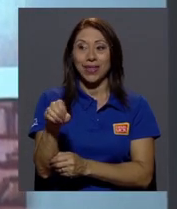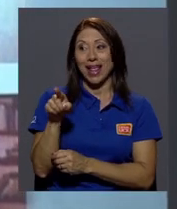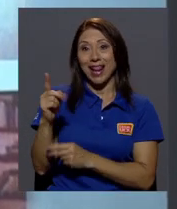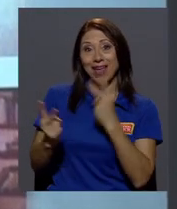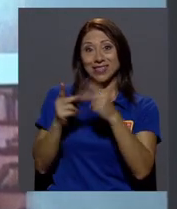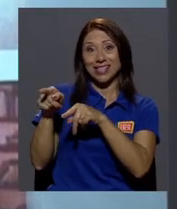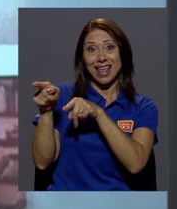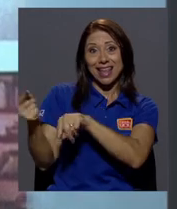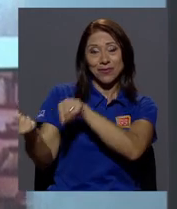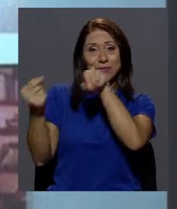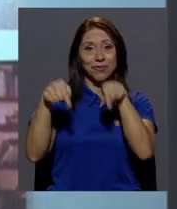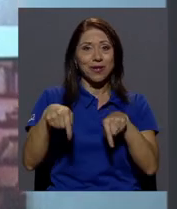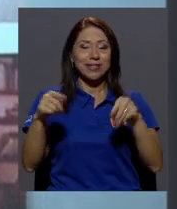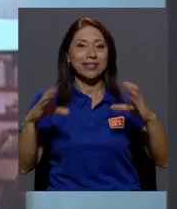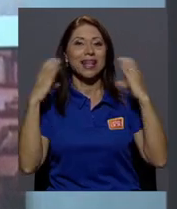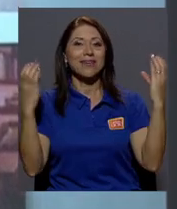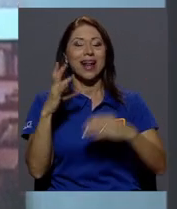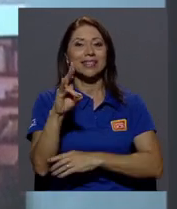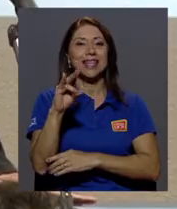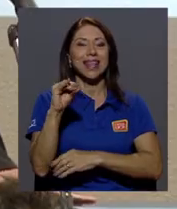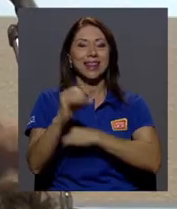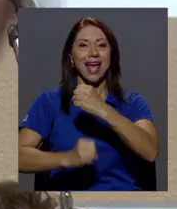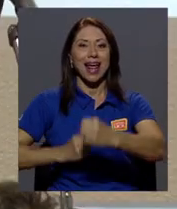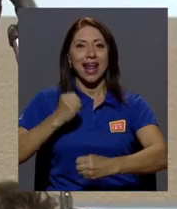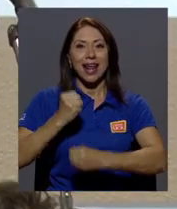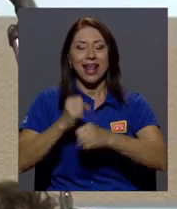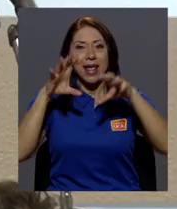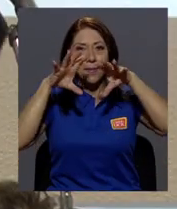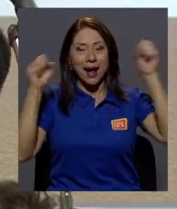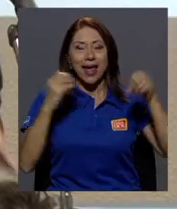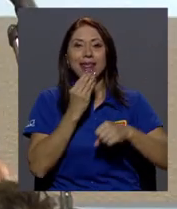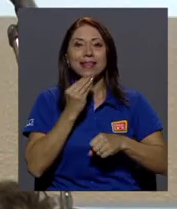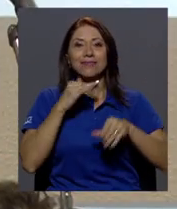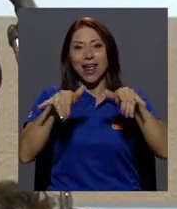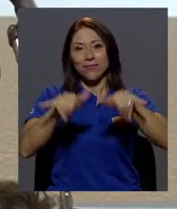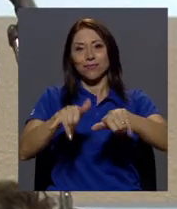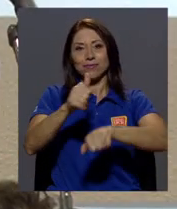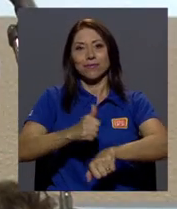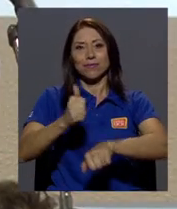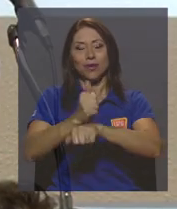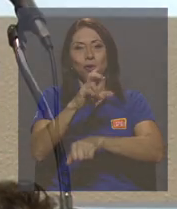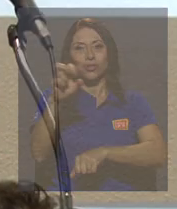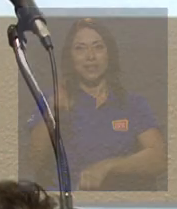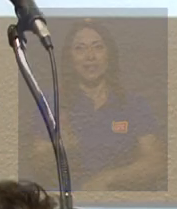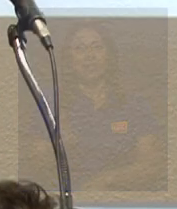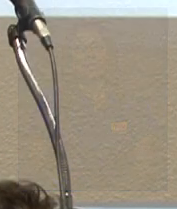visita del custodio se realizó para celebrar el 70 aniversario de la Embajada de Israel en Costa Rica.